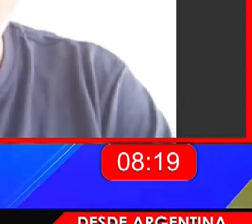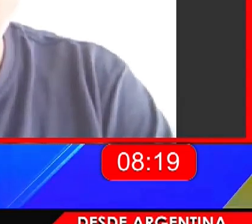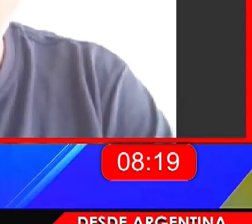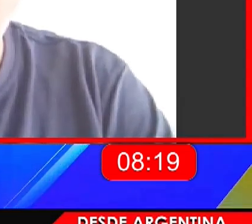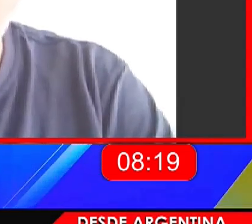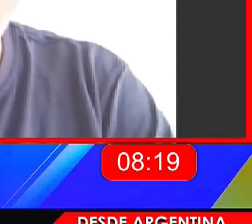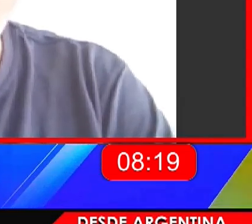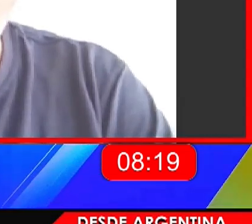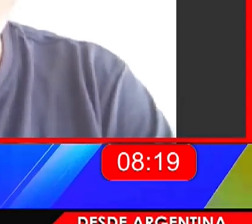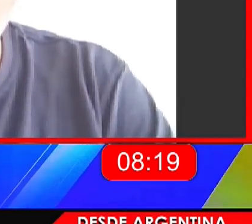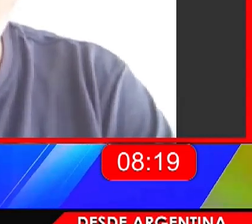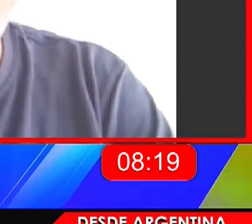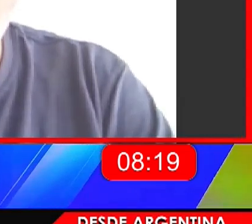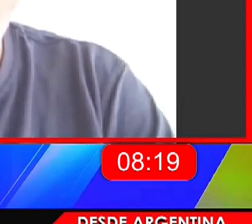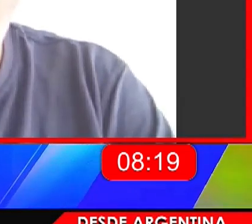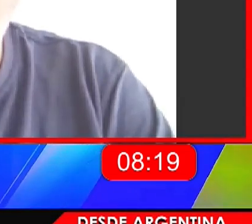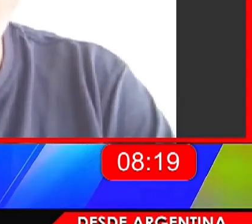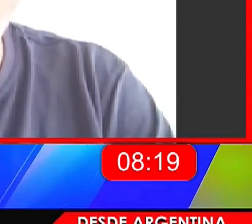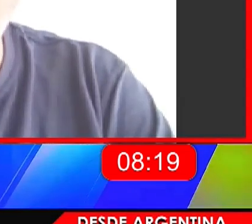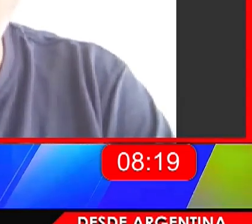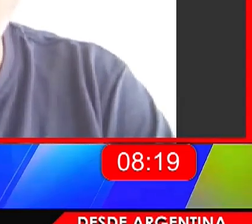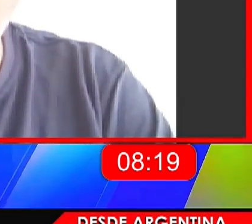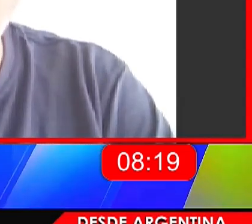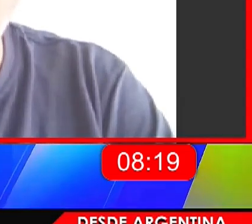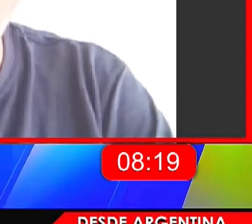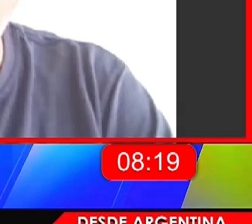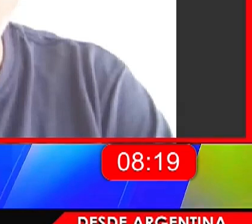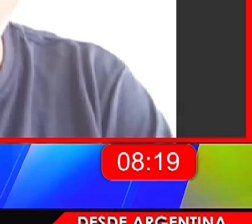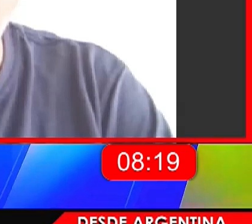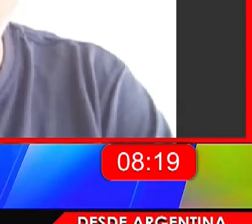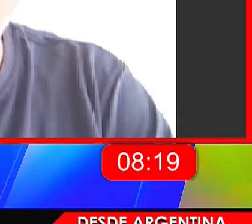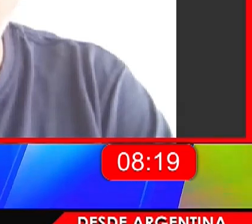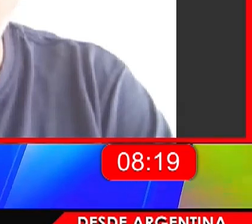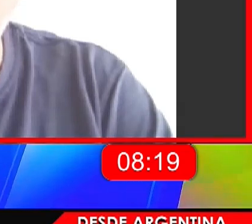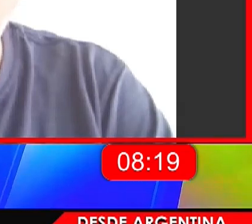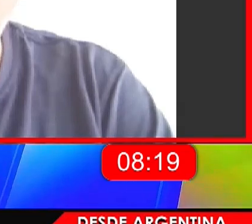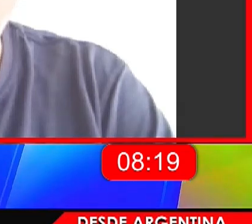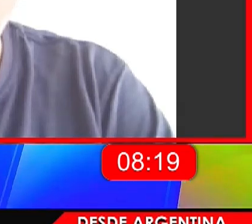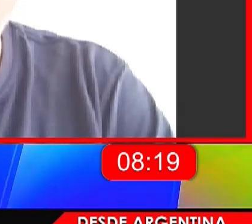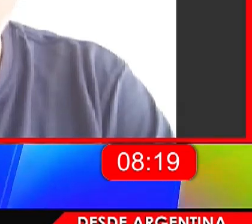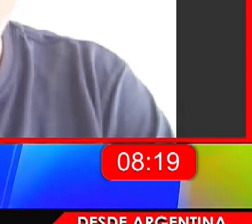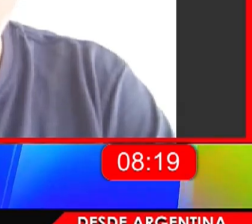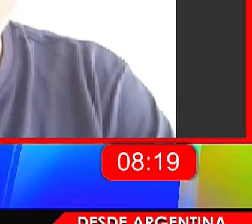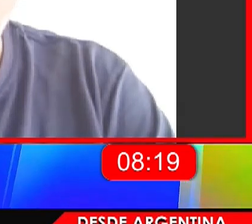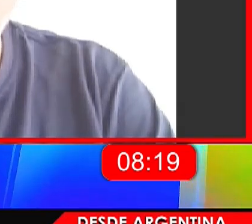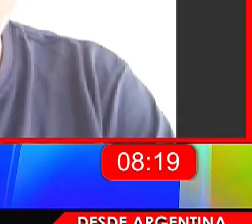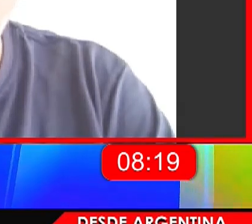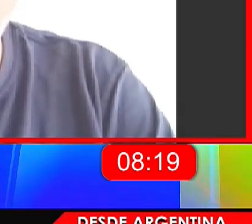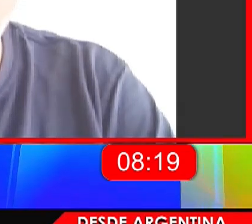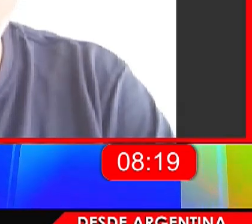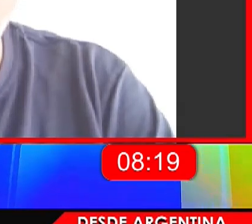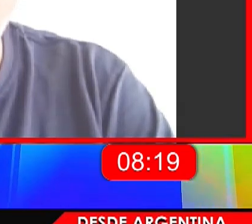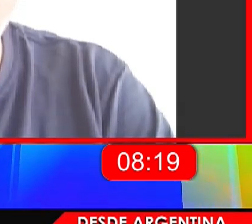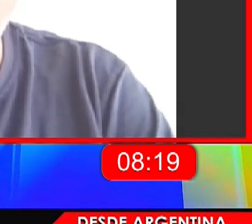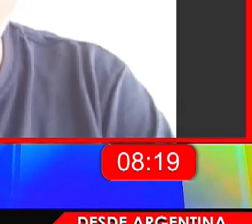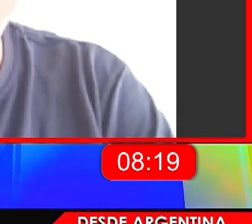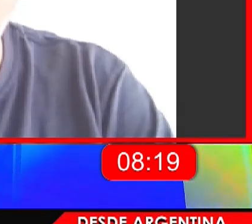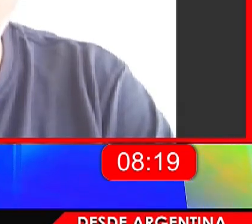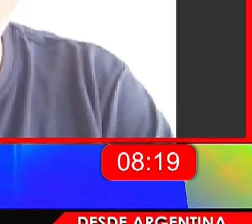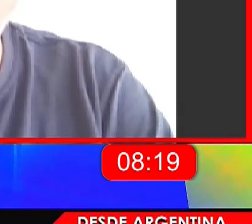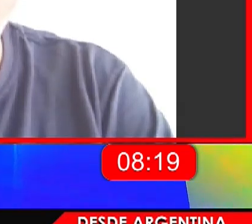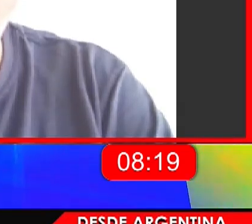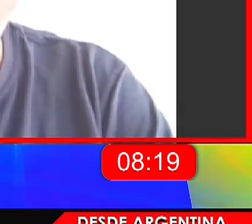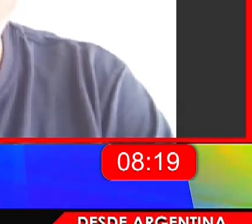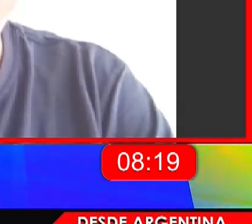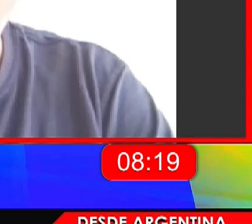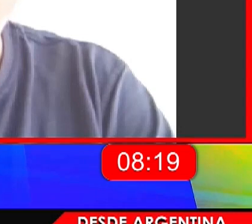a Javier, quien mejor congenia en actos de conocimiento profesional, como también en la vida familiar y